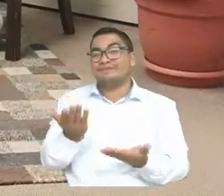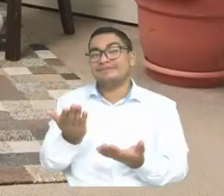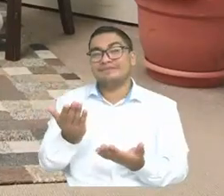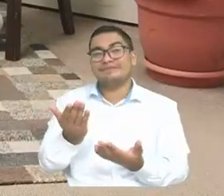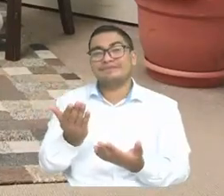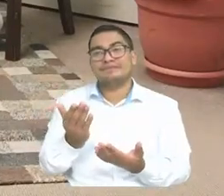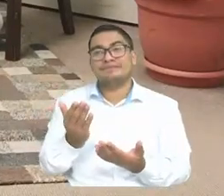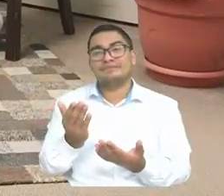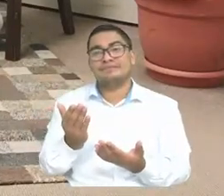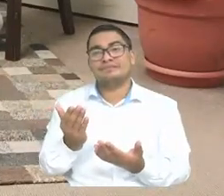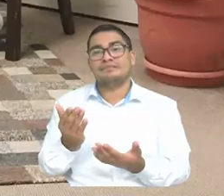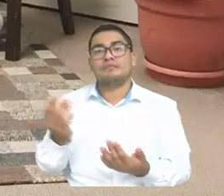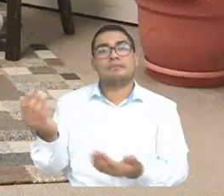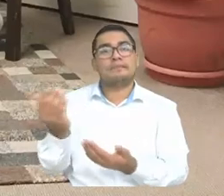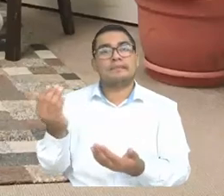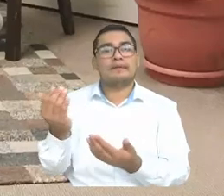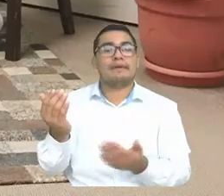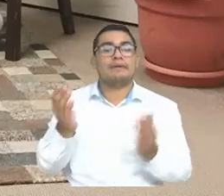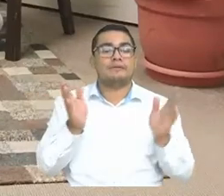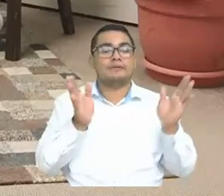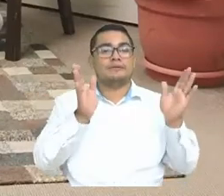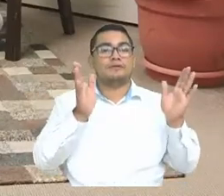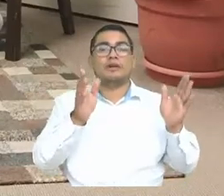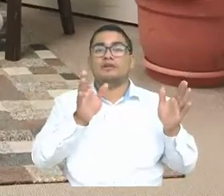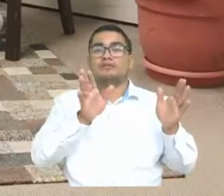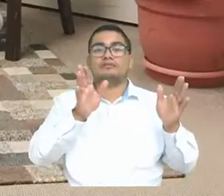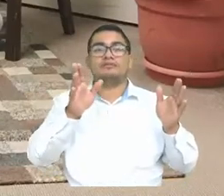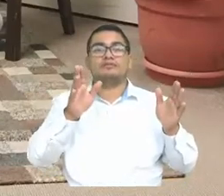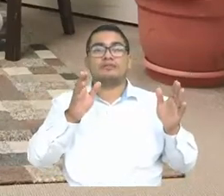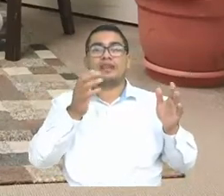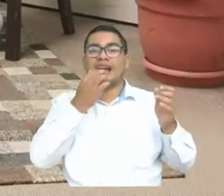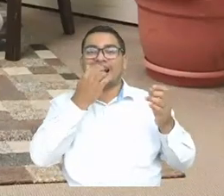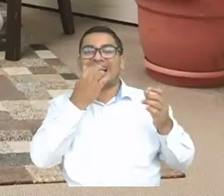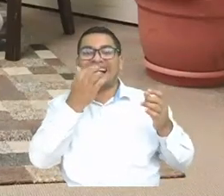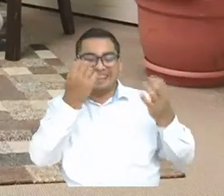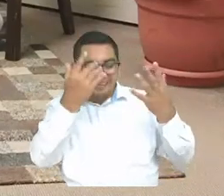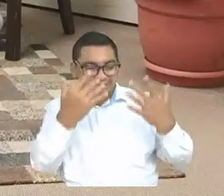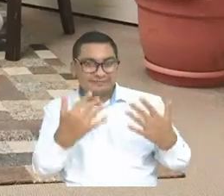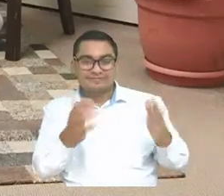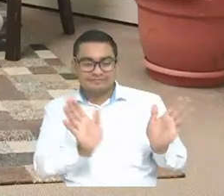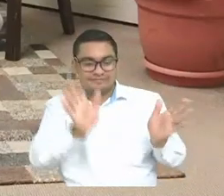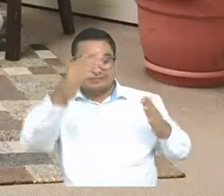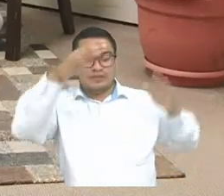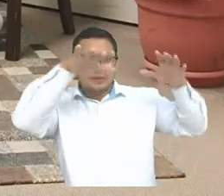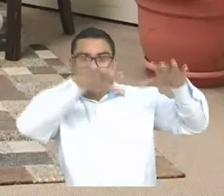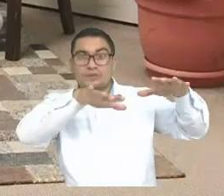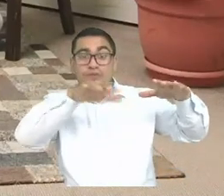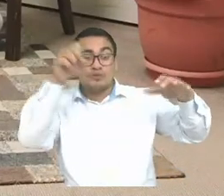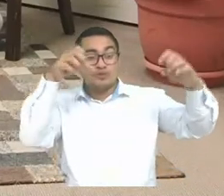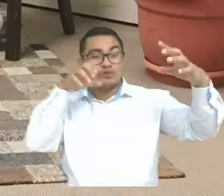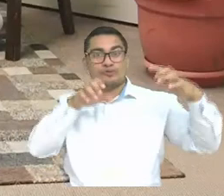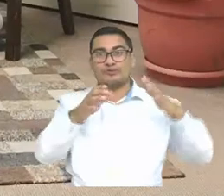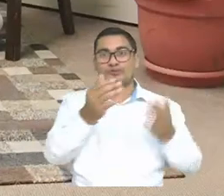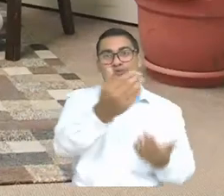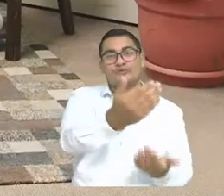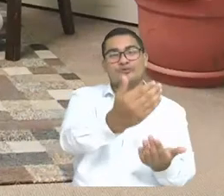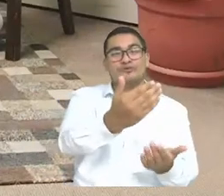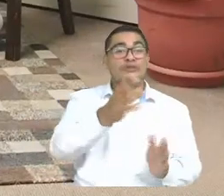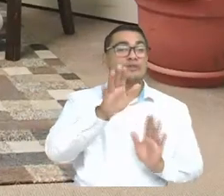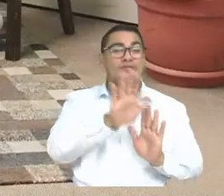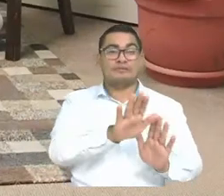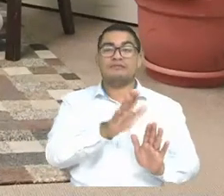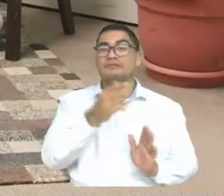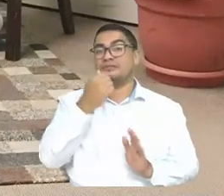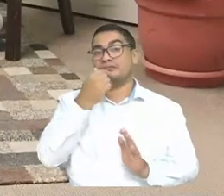normalmente, entonces el bebé va a pasar un proceso de incubación, donde se le van a dar los cuidados y tienen que